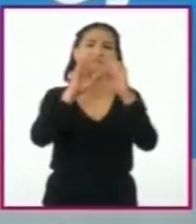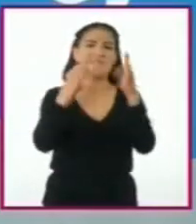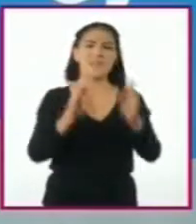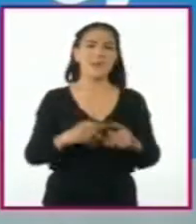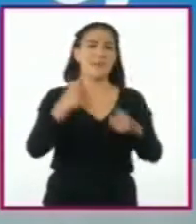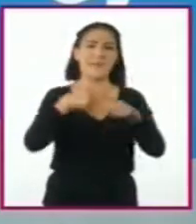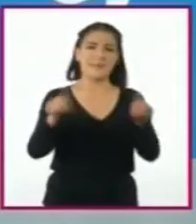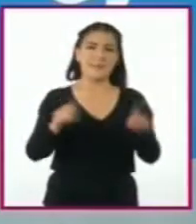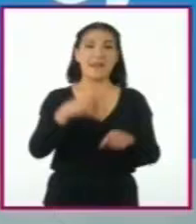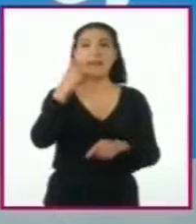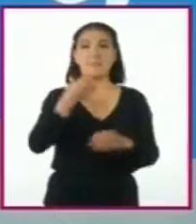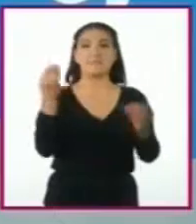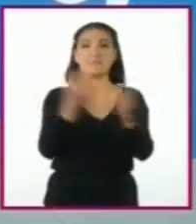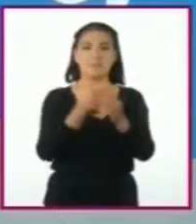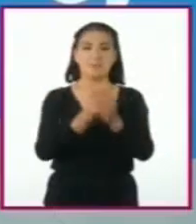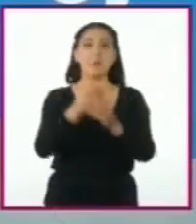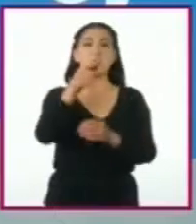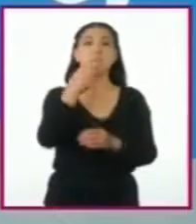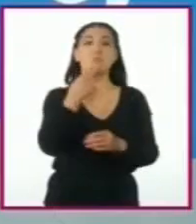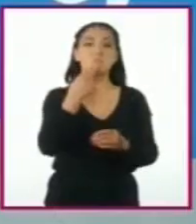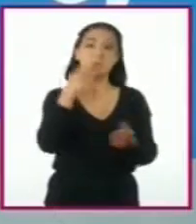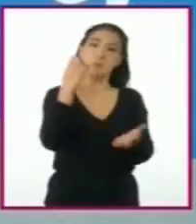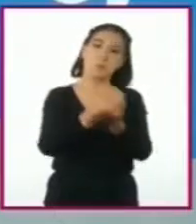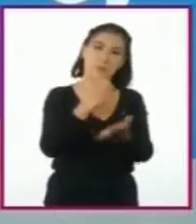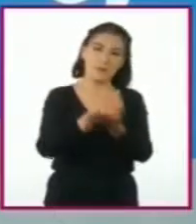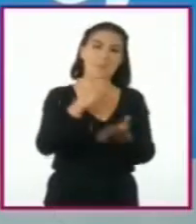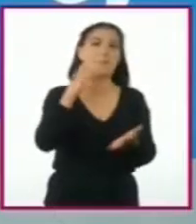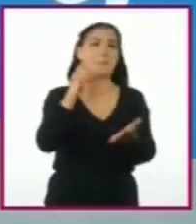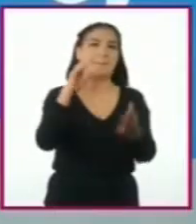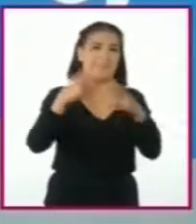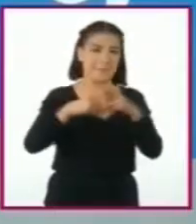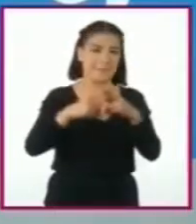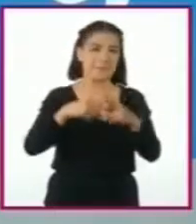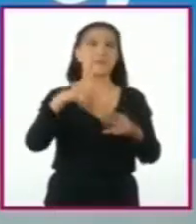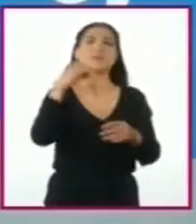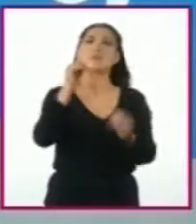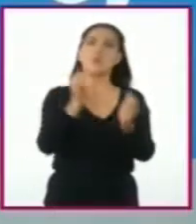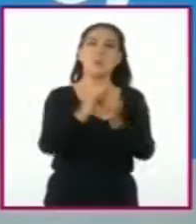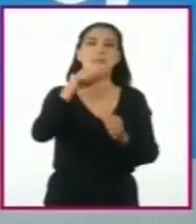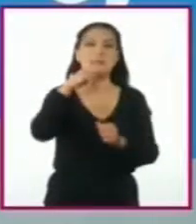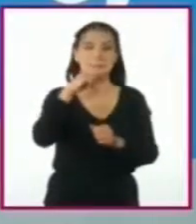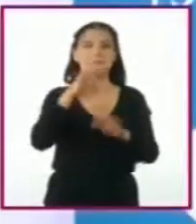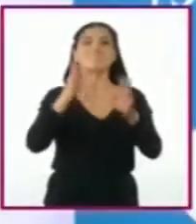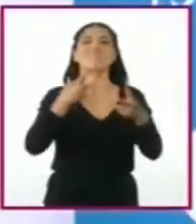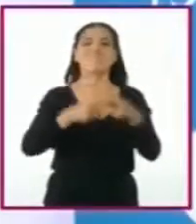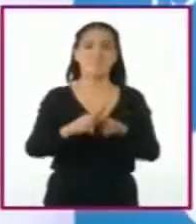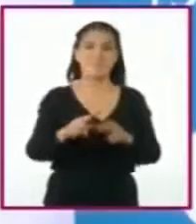sesión utilizarán su libreta de matemáticas y un lápiz. ¡Comencemos!